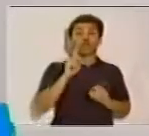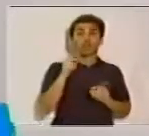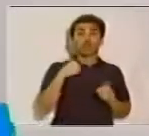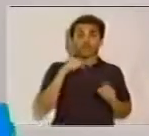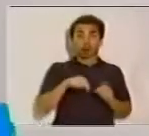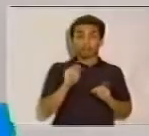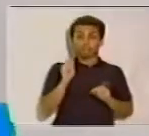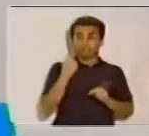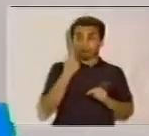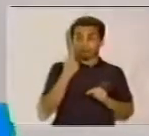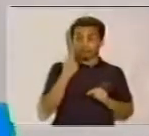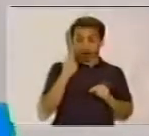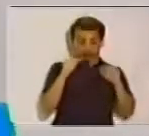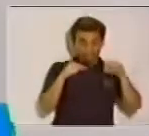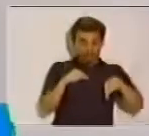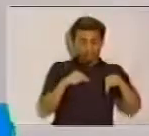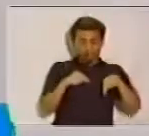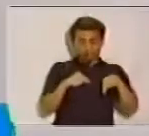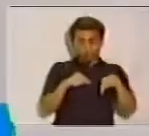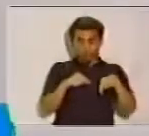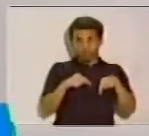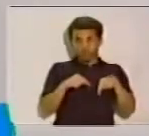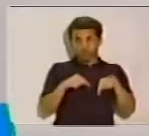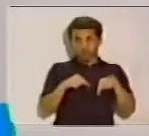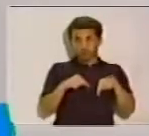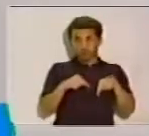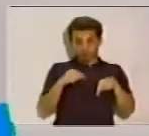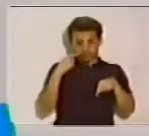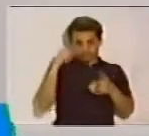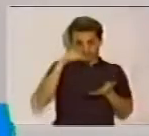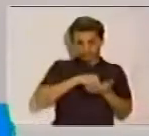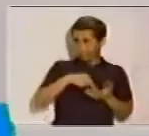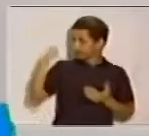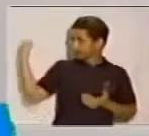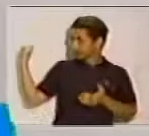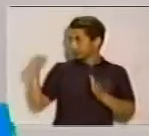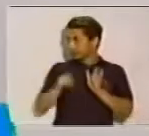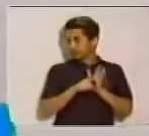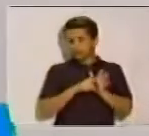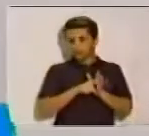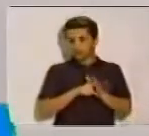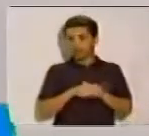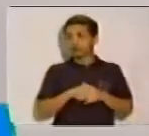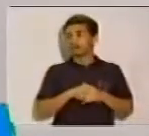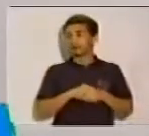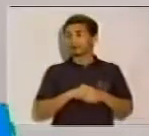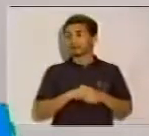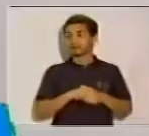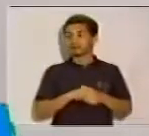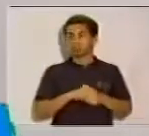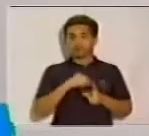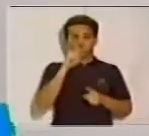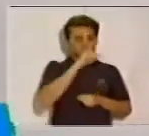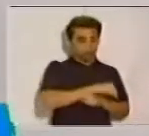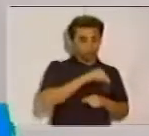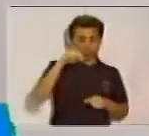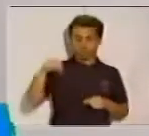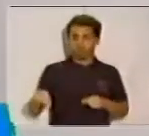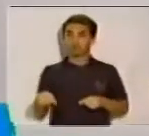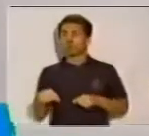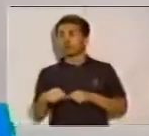el primer segmento aquí abajo. Señálenlo. Un punto y otro punto,